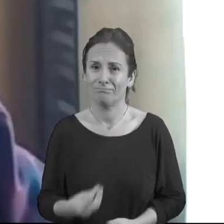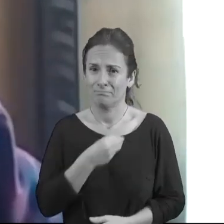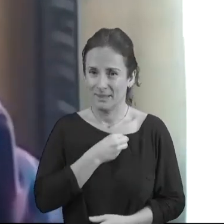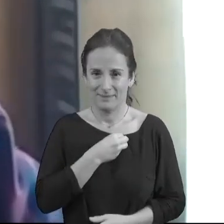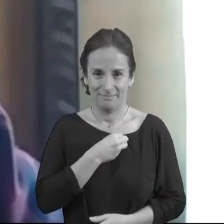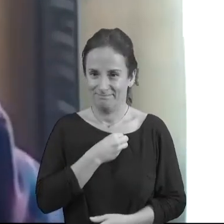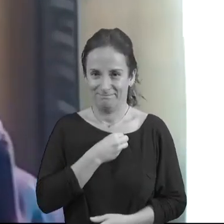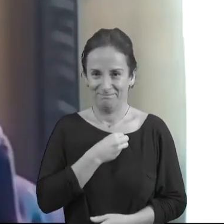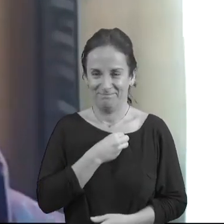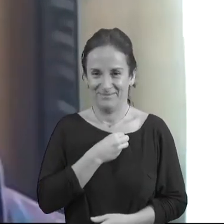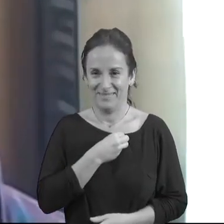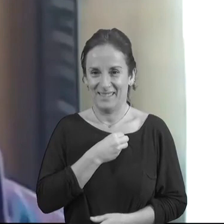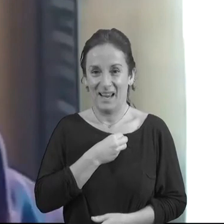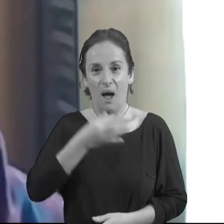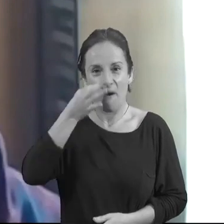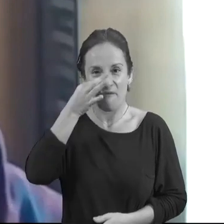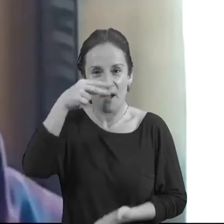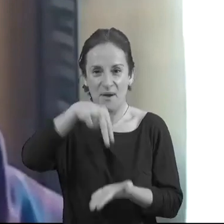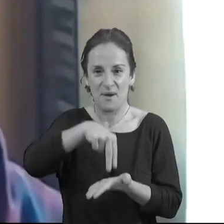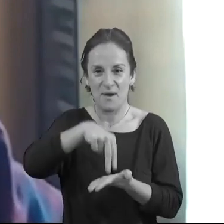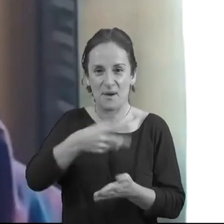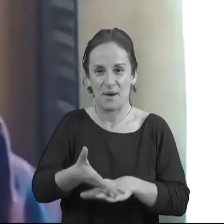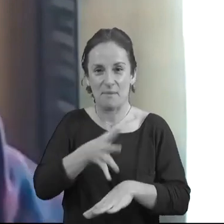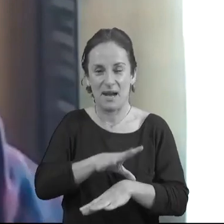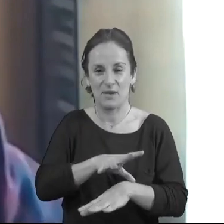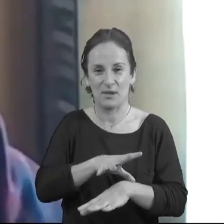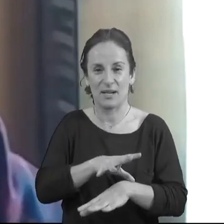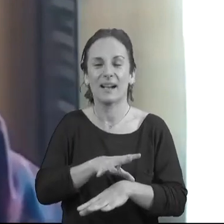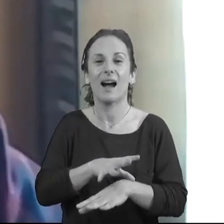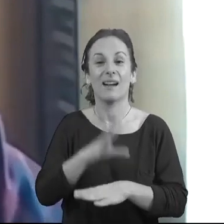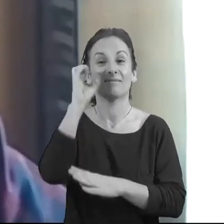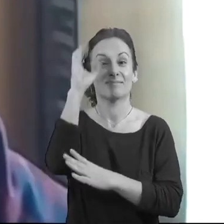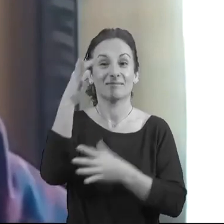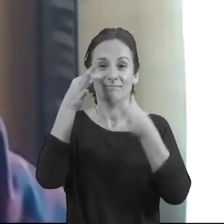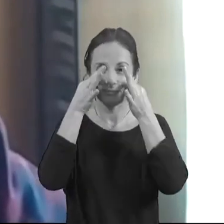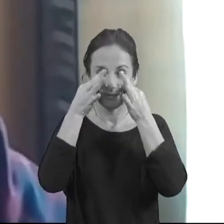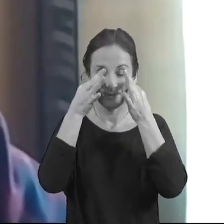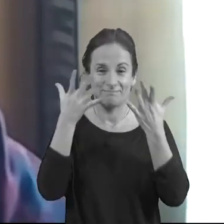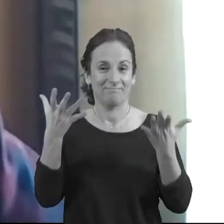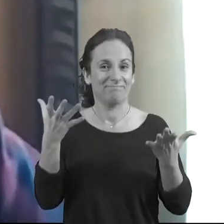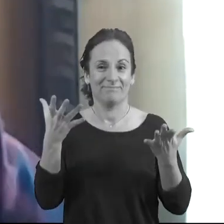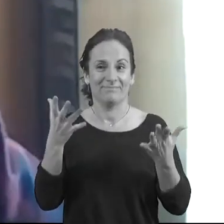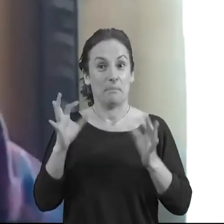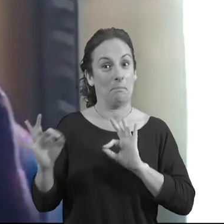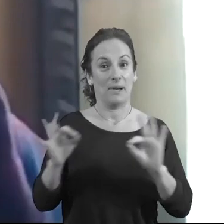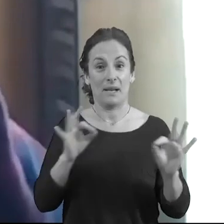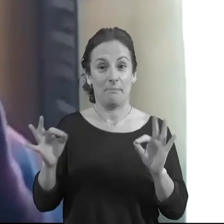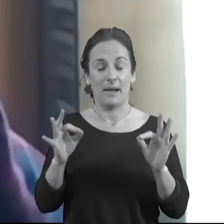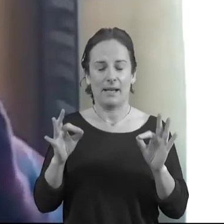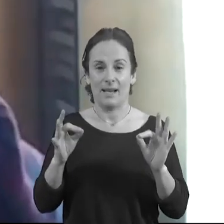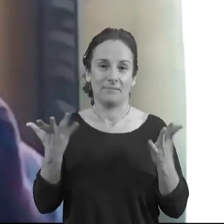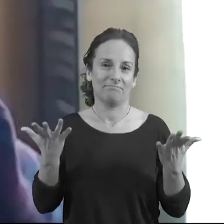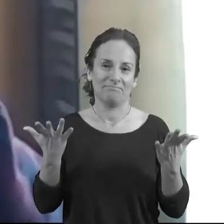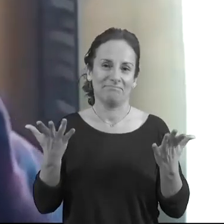no poder estar en Mallorca ahora y hacer esto presencialmente, que era la idea inicial, pero bueno,